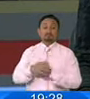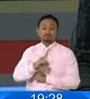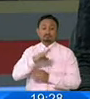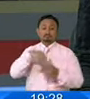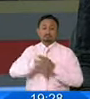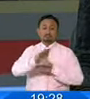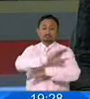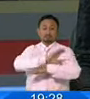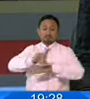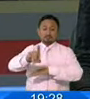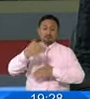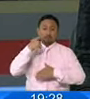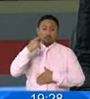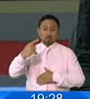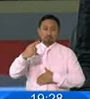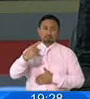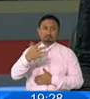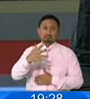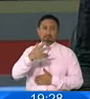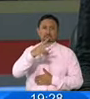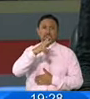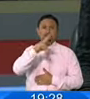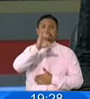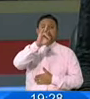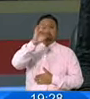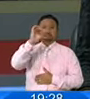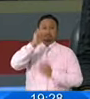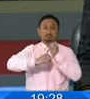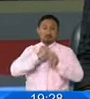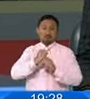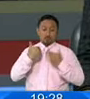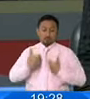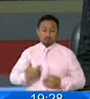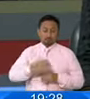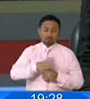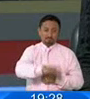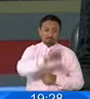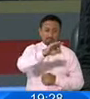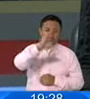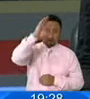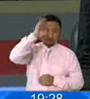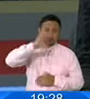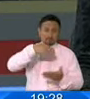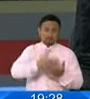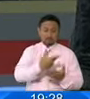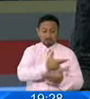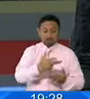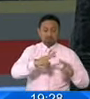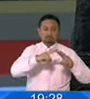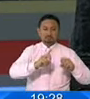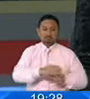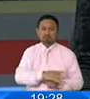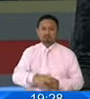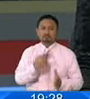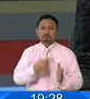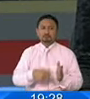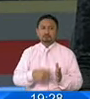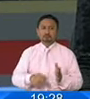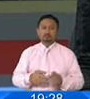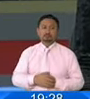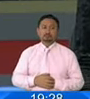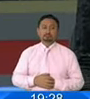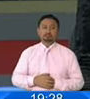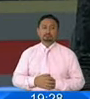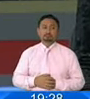hacienda, fue encontrado el cuerpo de un hombre de aproximadamente 70 años. Agentes de criminalística investigan el caso para esclarecer las